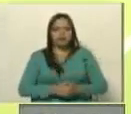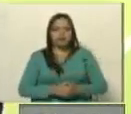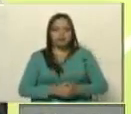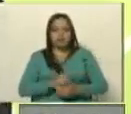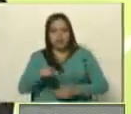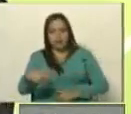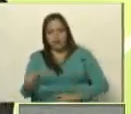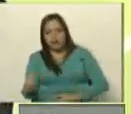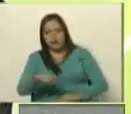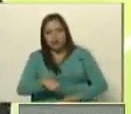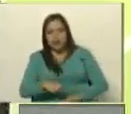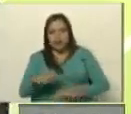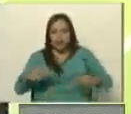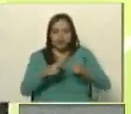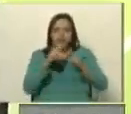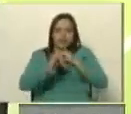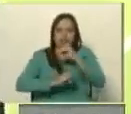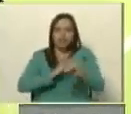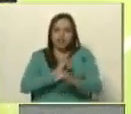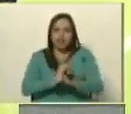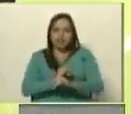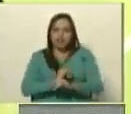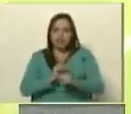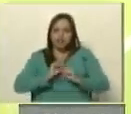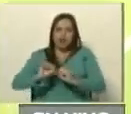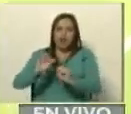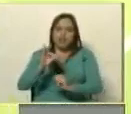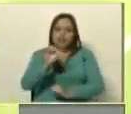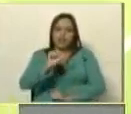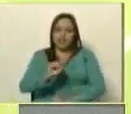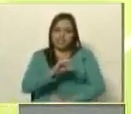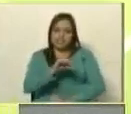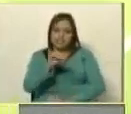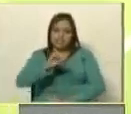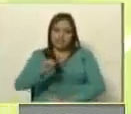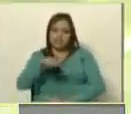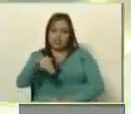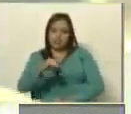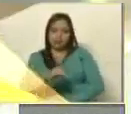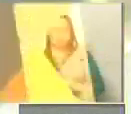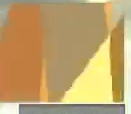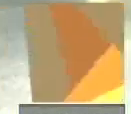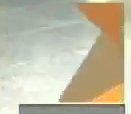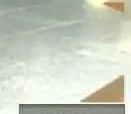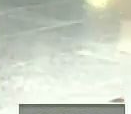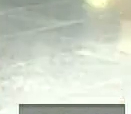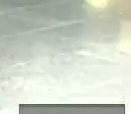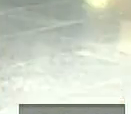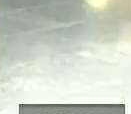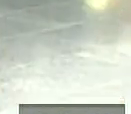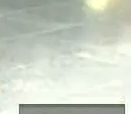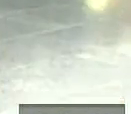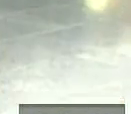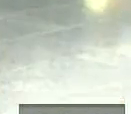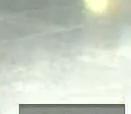venimos más con este encuentro internacional contra el fascismo desde el Teatro Teresa Carreño. No se aparte.